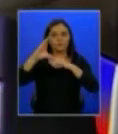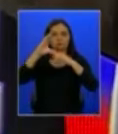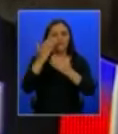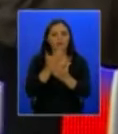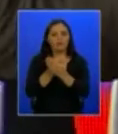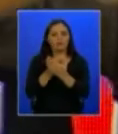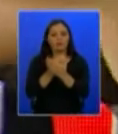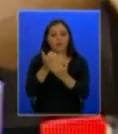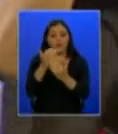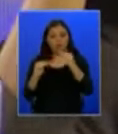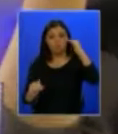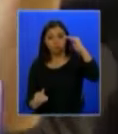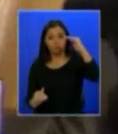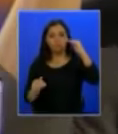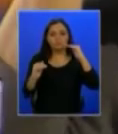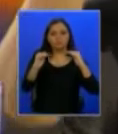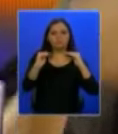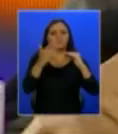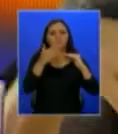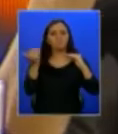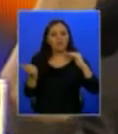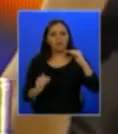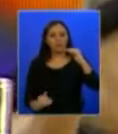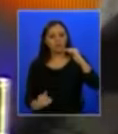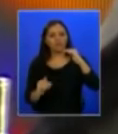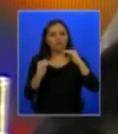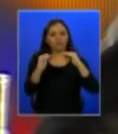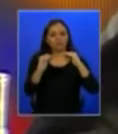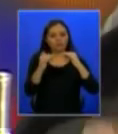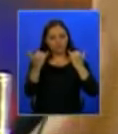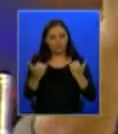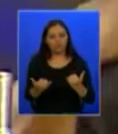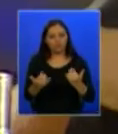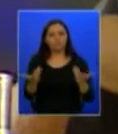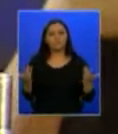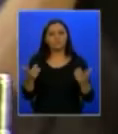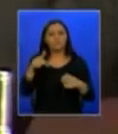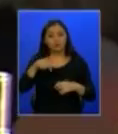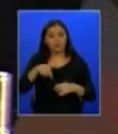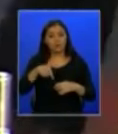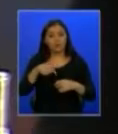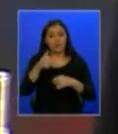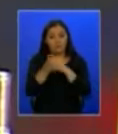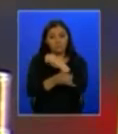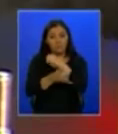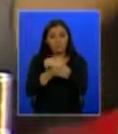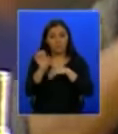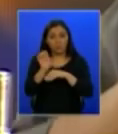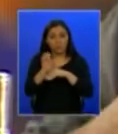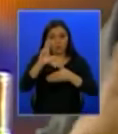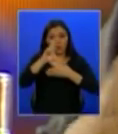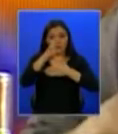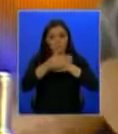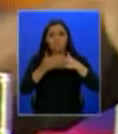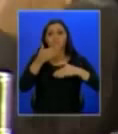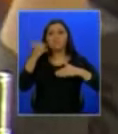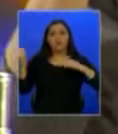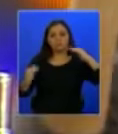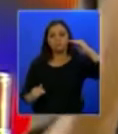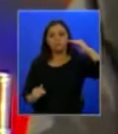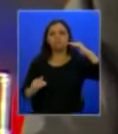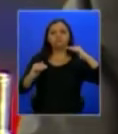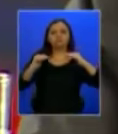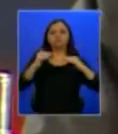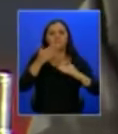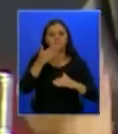la desigualdad, pues somos de los campeones en reducción de desigualdad, tal vez el país que más ha reducido desigualdad en América Latina. Hemos reducido